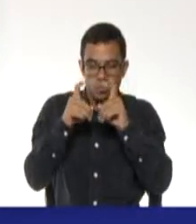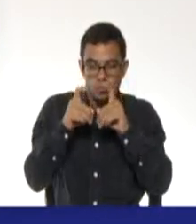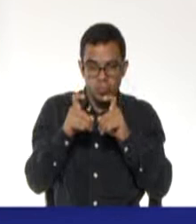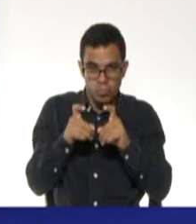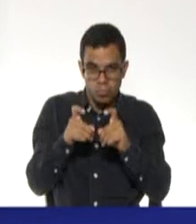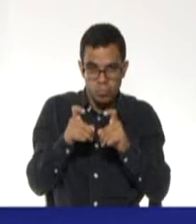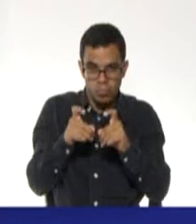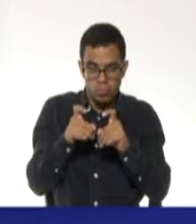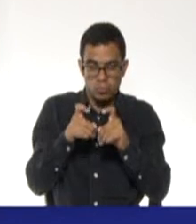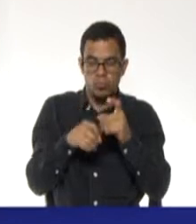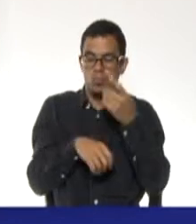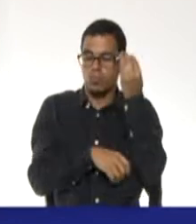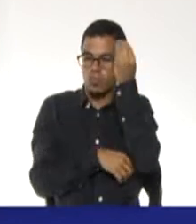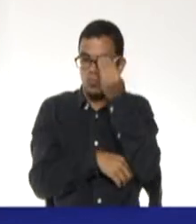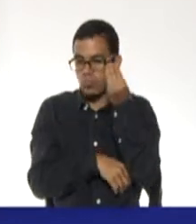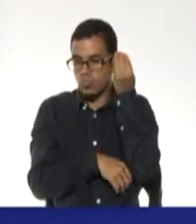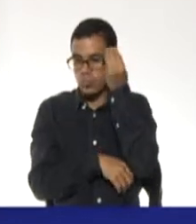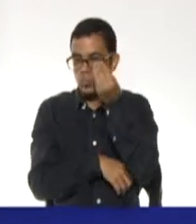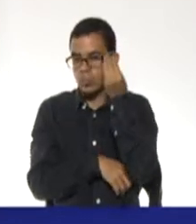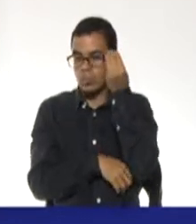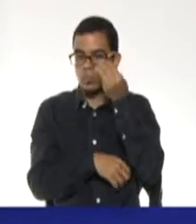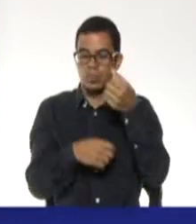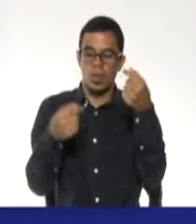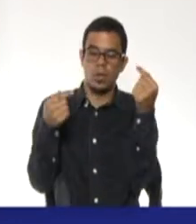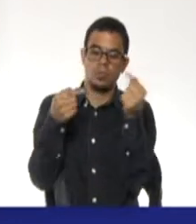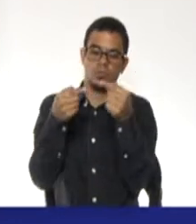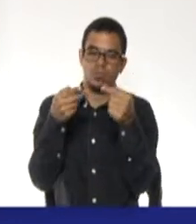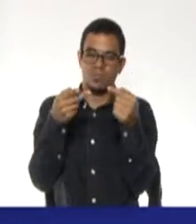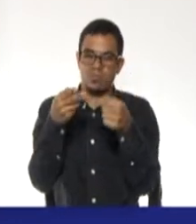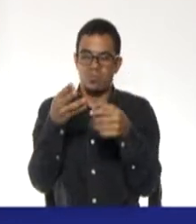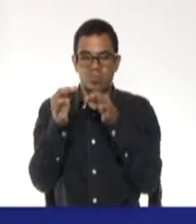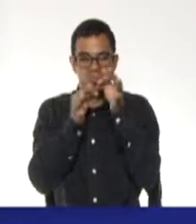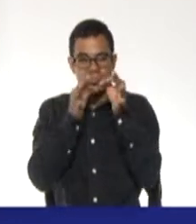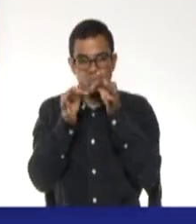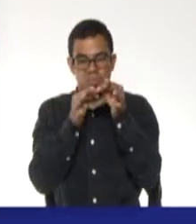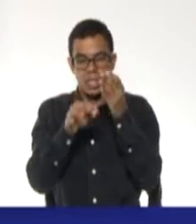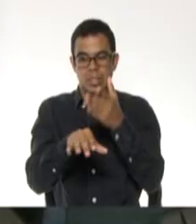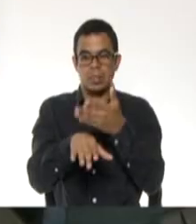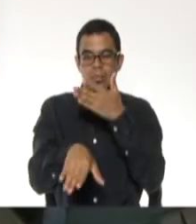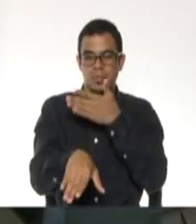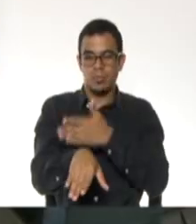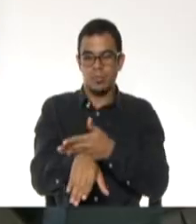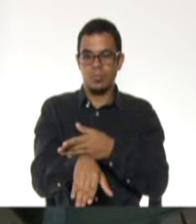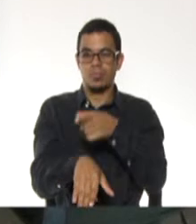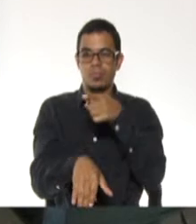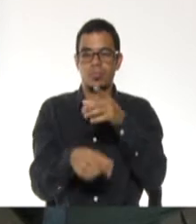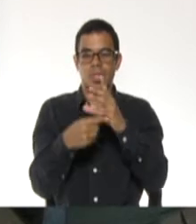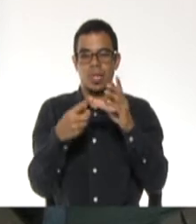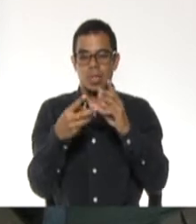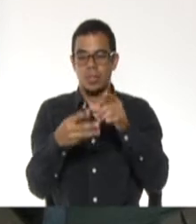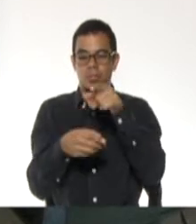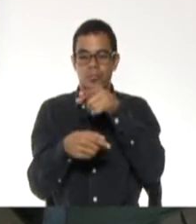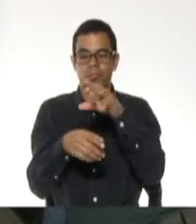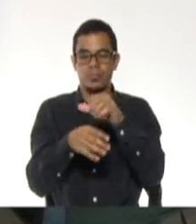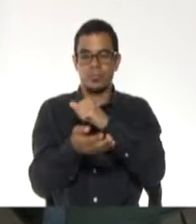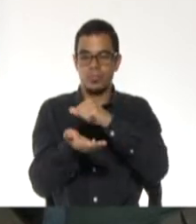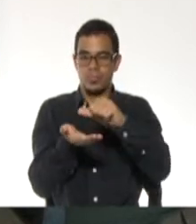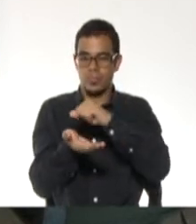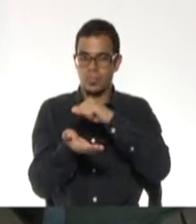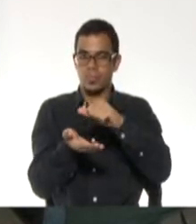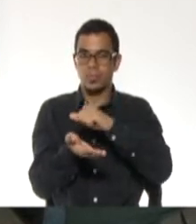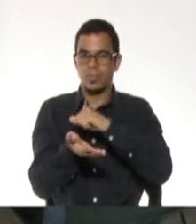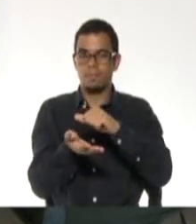diagnóstico de cada una de estos elementos que componen la plancha. Tenemos dos